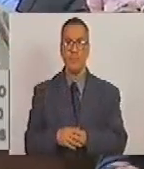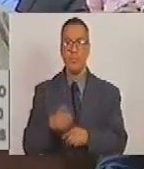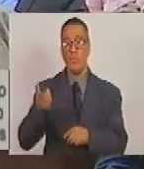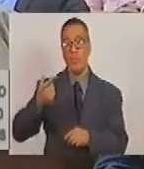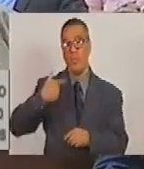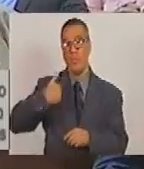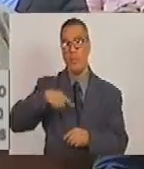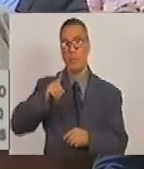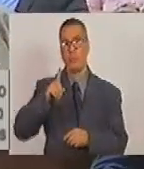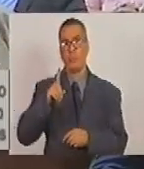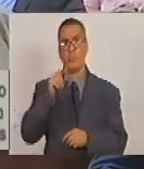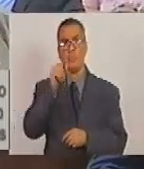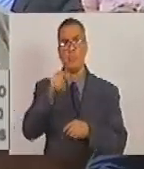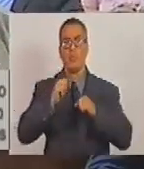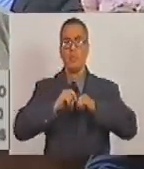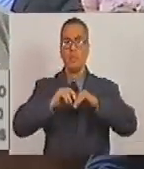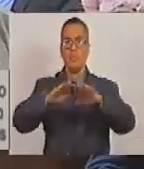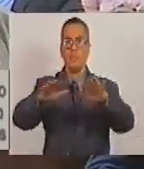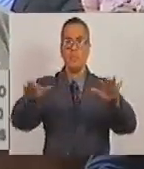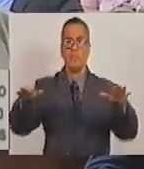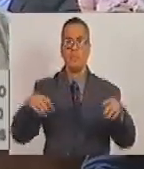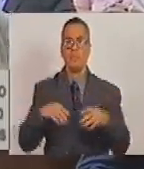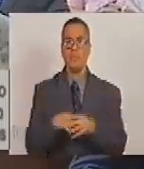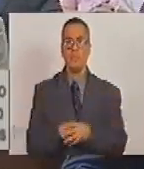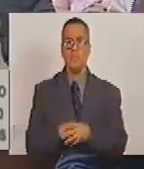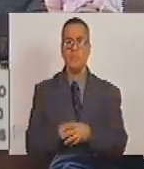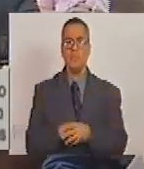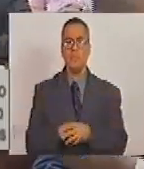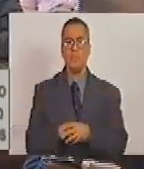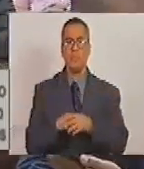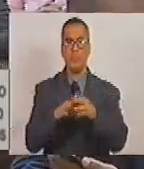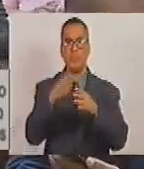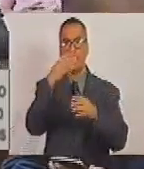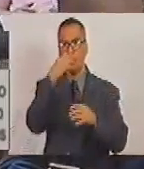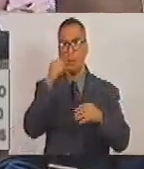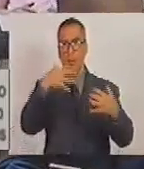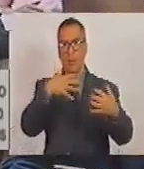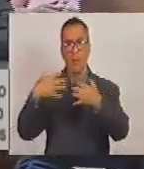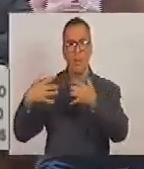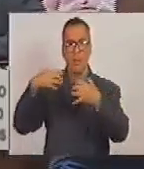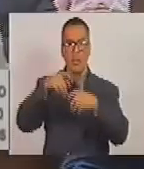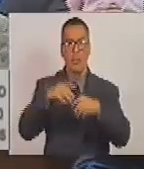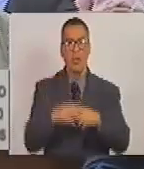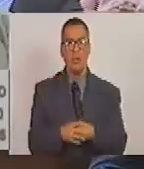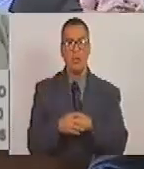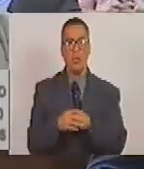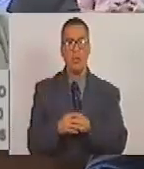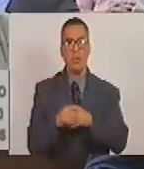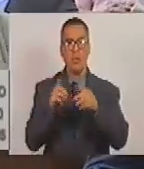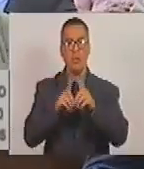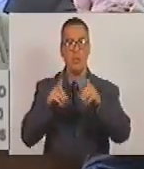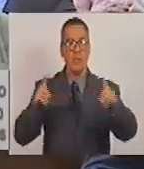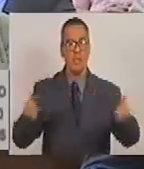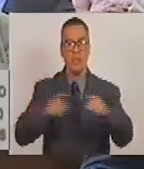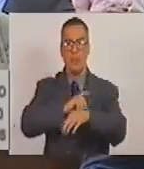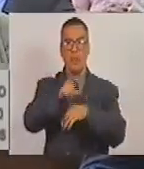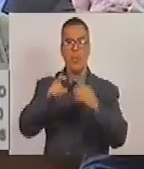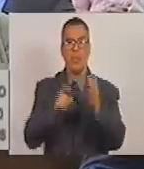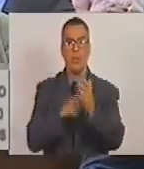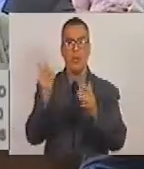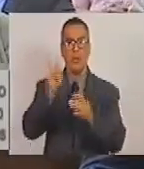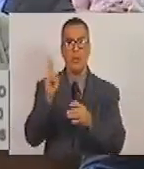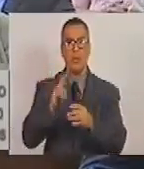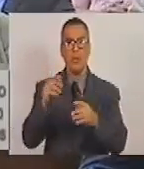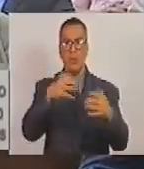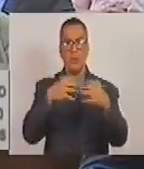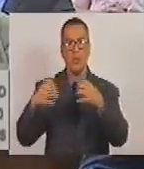debemos entender que la batalla que le dio la independencia absoluta a la República